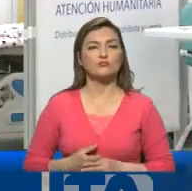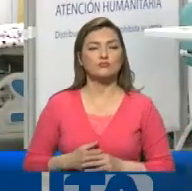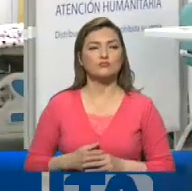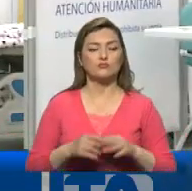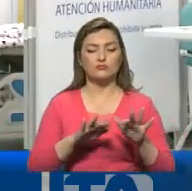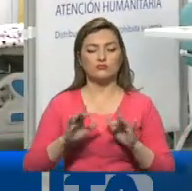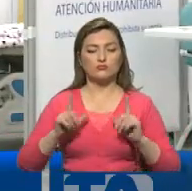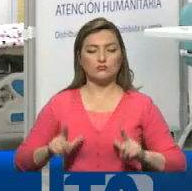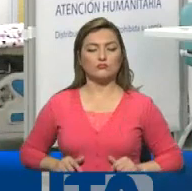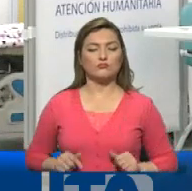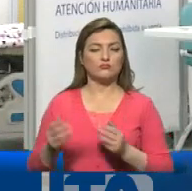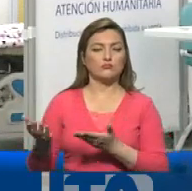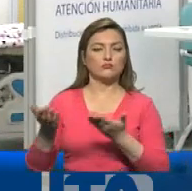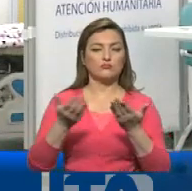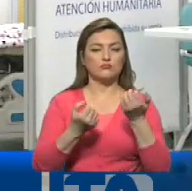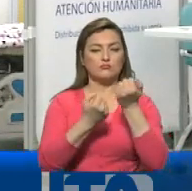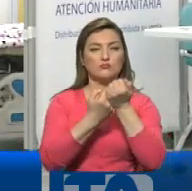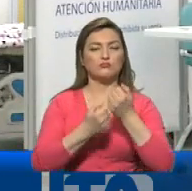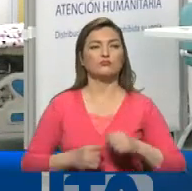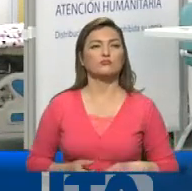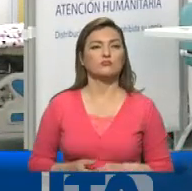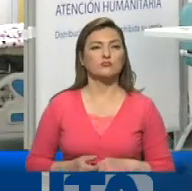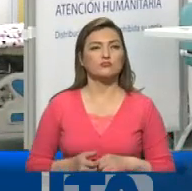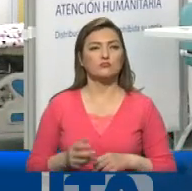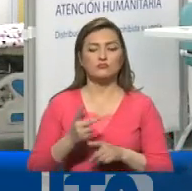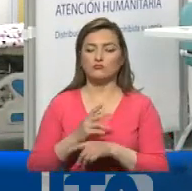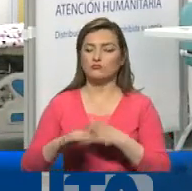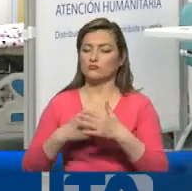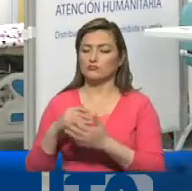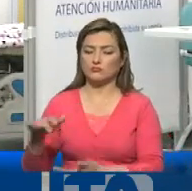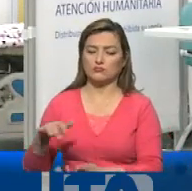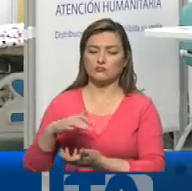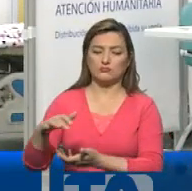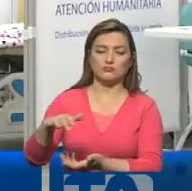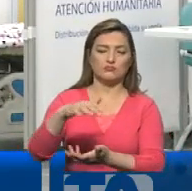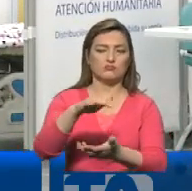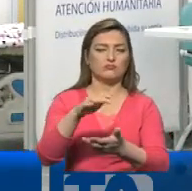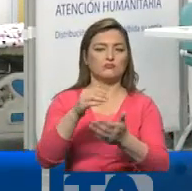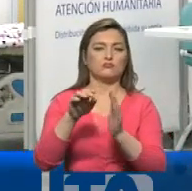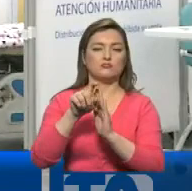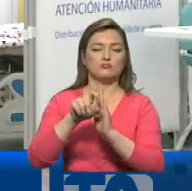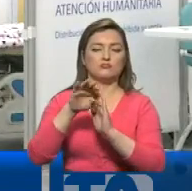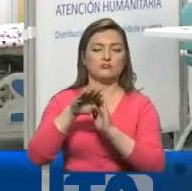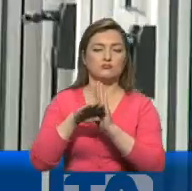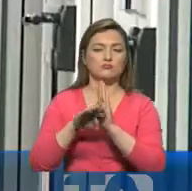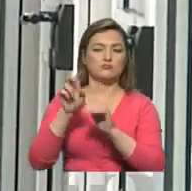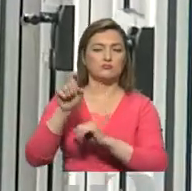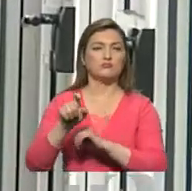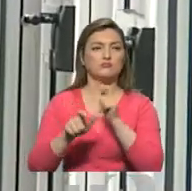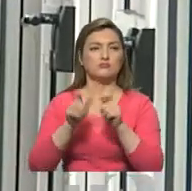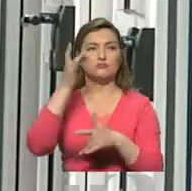de Salud en este momento nos está dando la mano, es quien está abasteciendo todos los insumos y requerimientos que necesitan estos